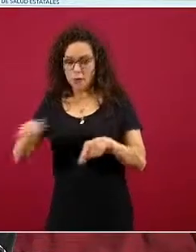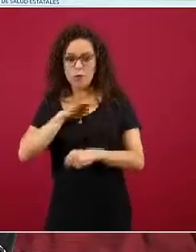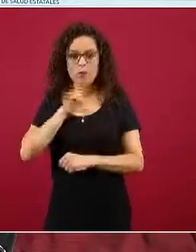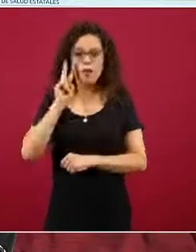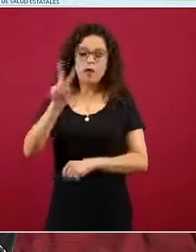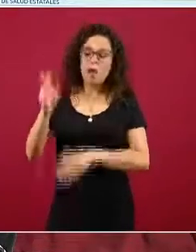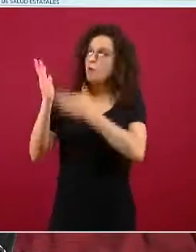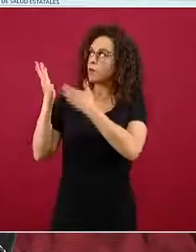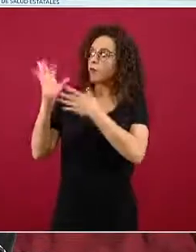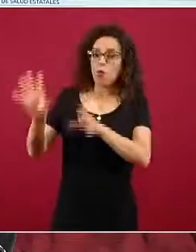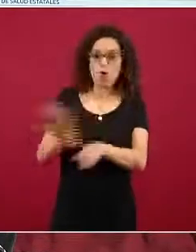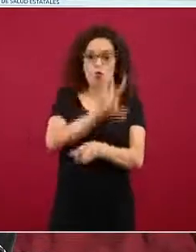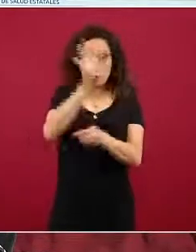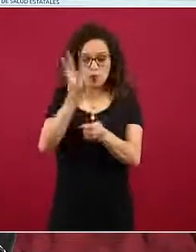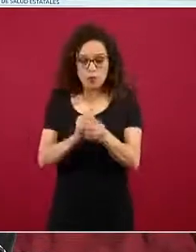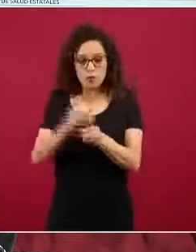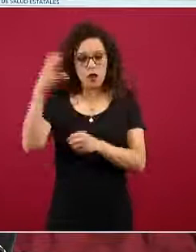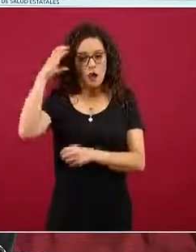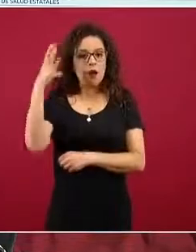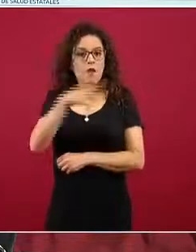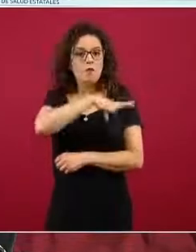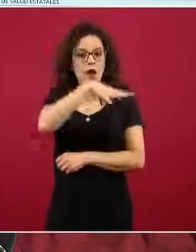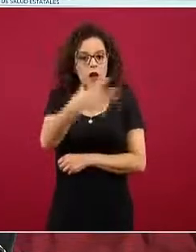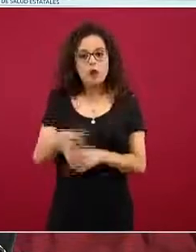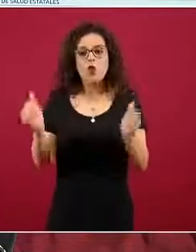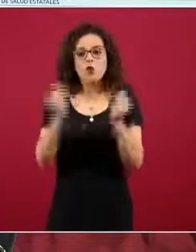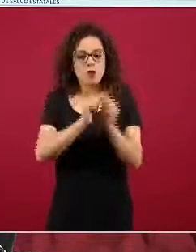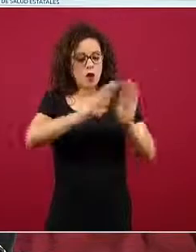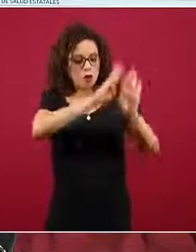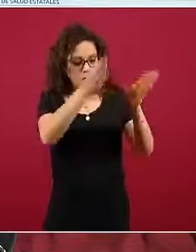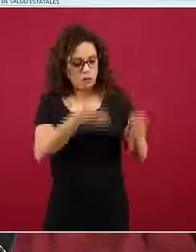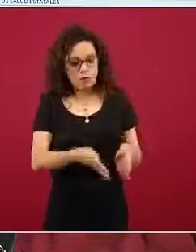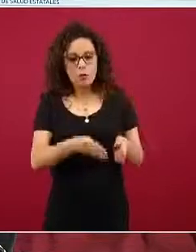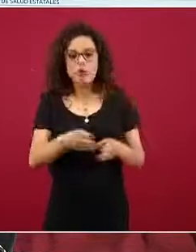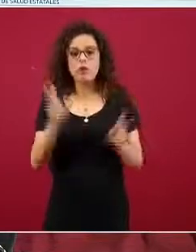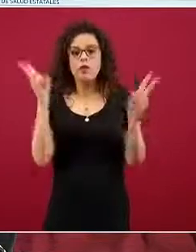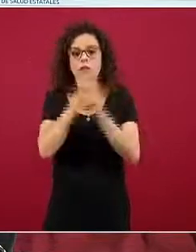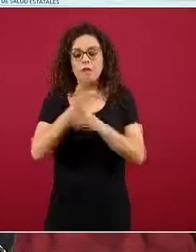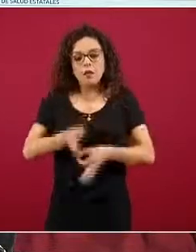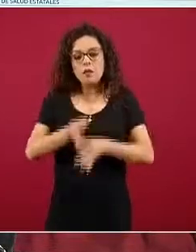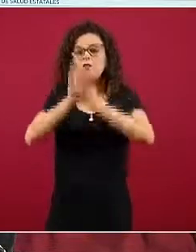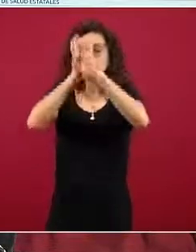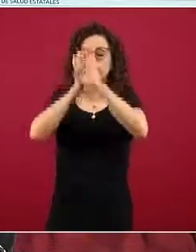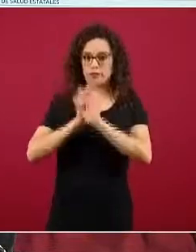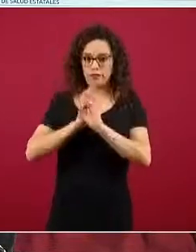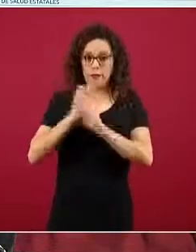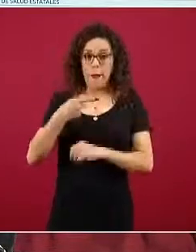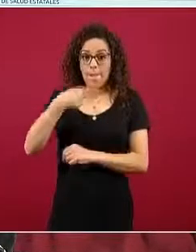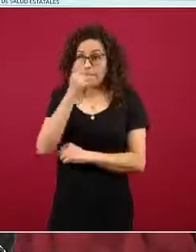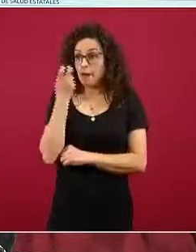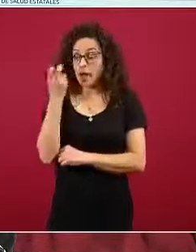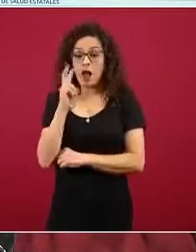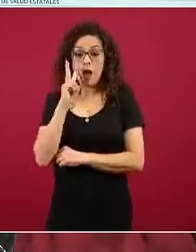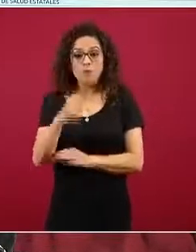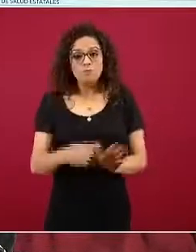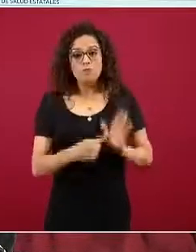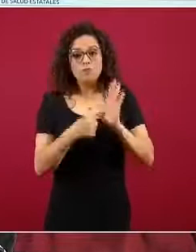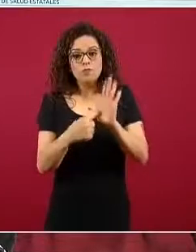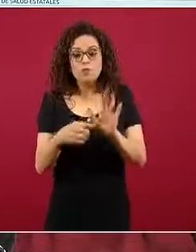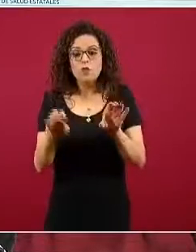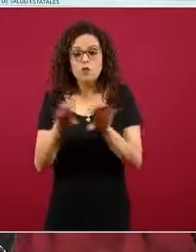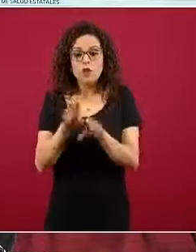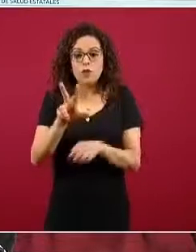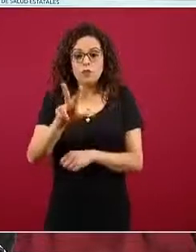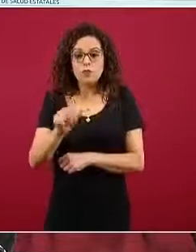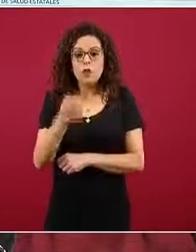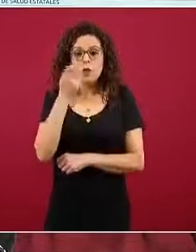total, ocupación de camas generales y ocupación de camas con ventilador, pero lo que mostramos aquí es la tendencia de las